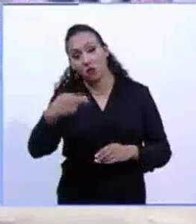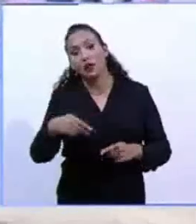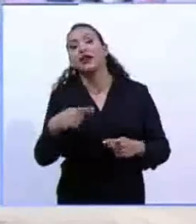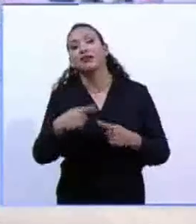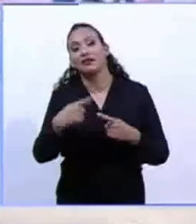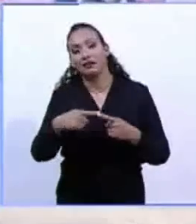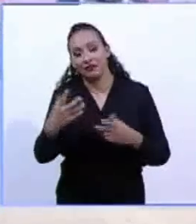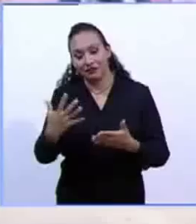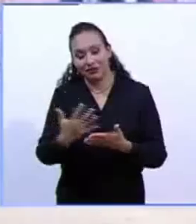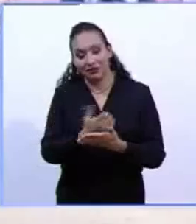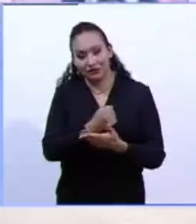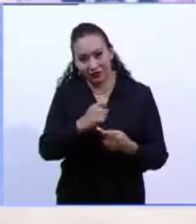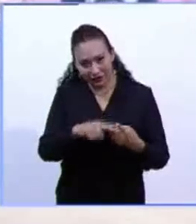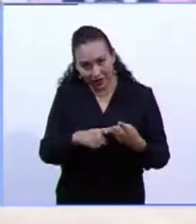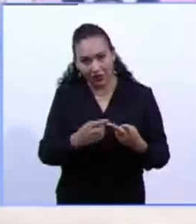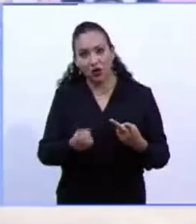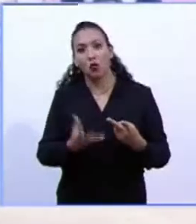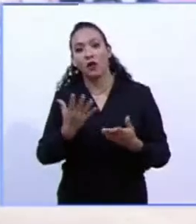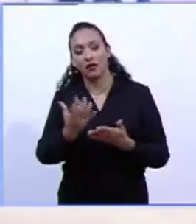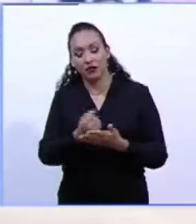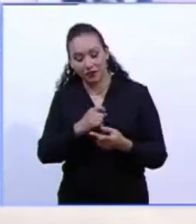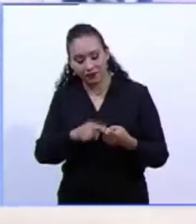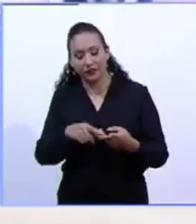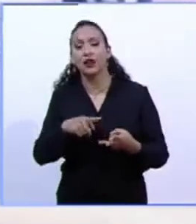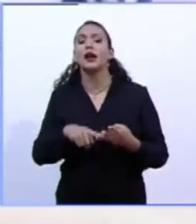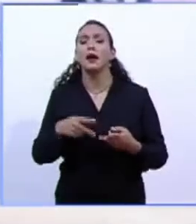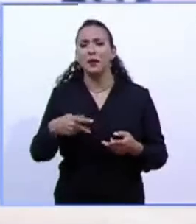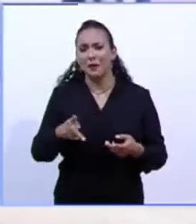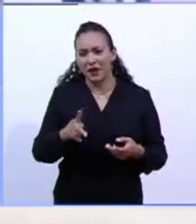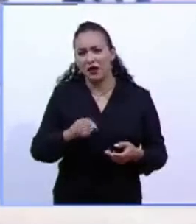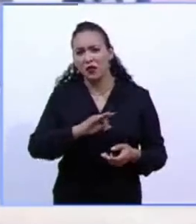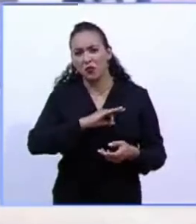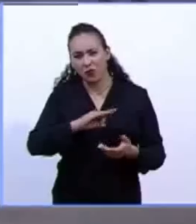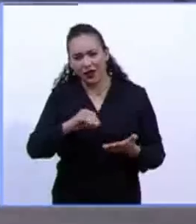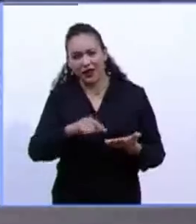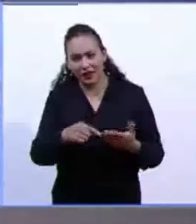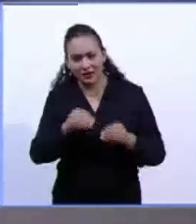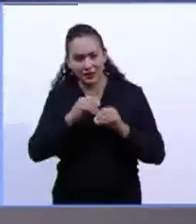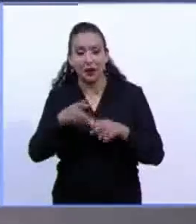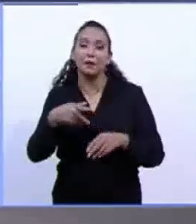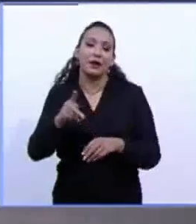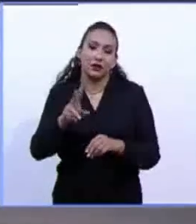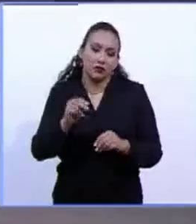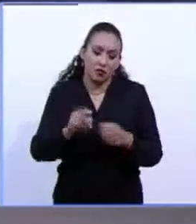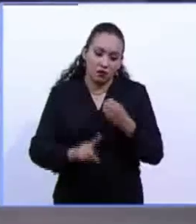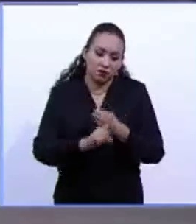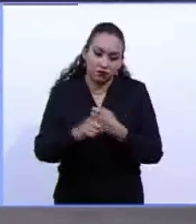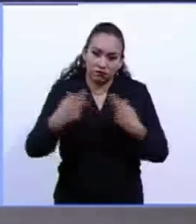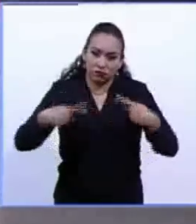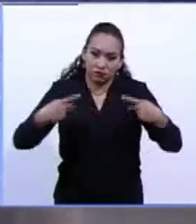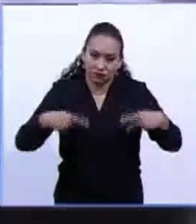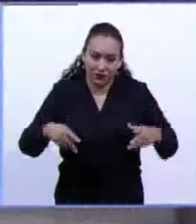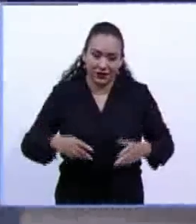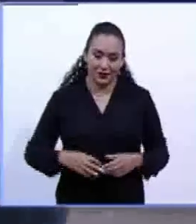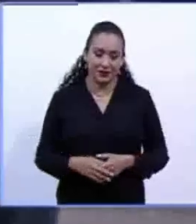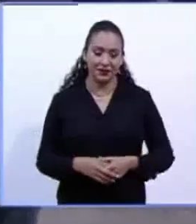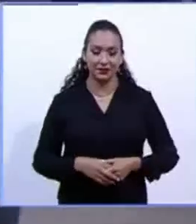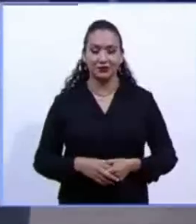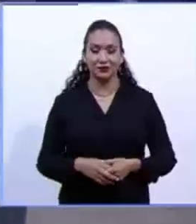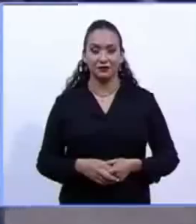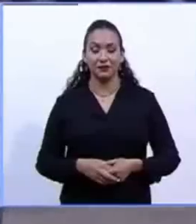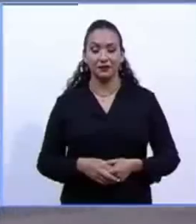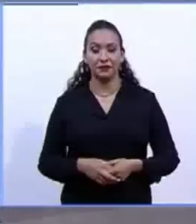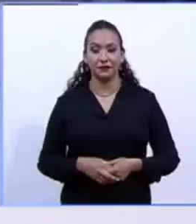beneficiaria o si puede suprimirse sin que ello repercuta en la transparencia del destino de los recursos